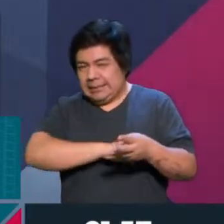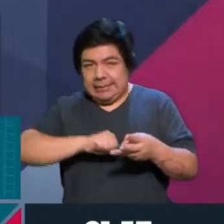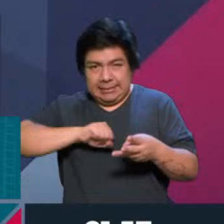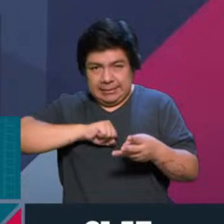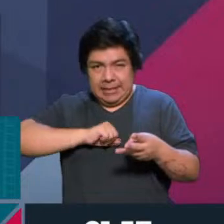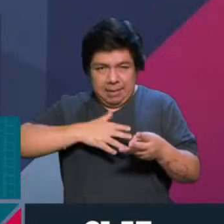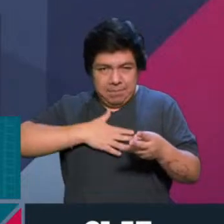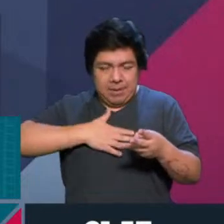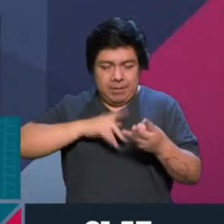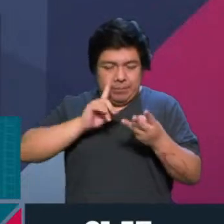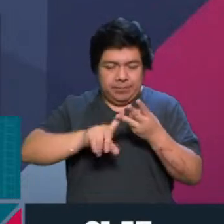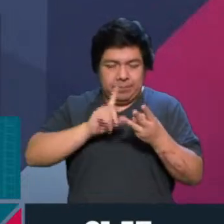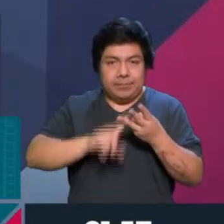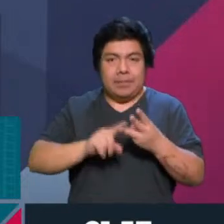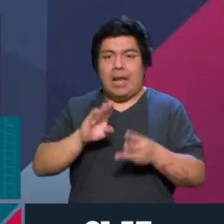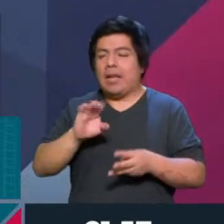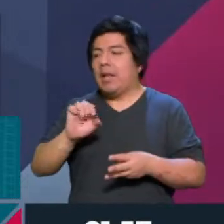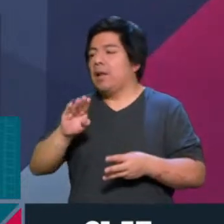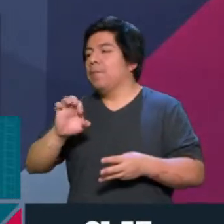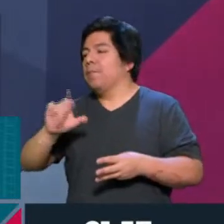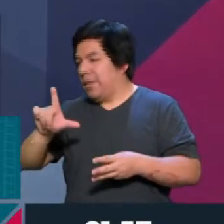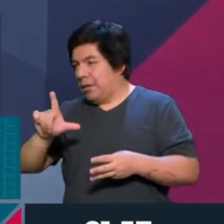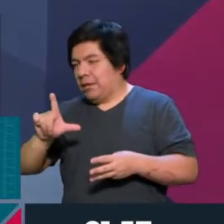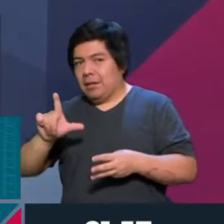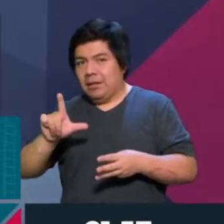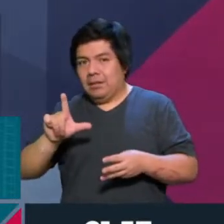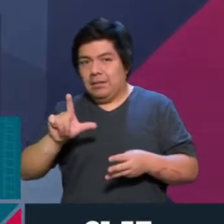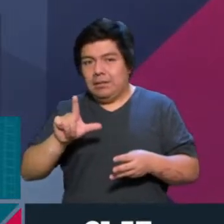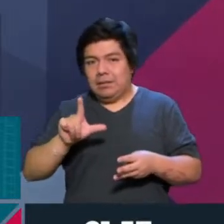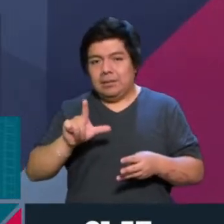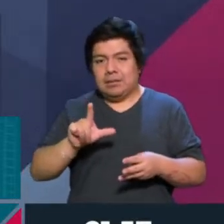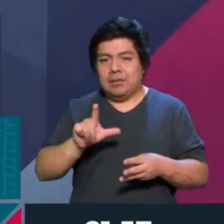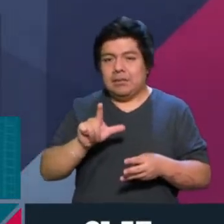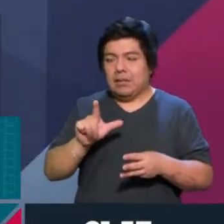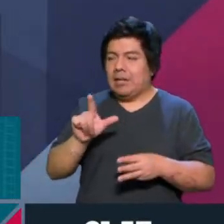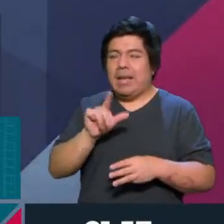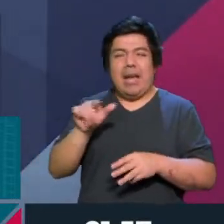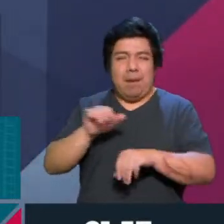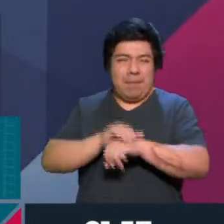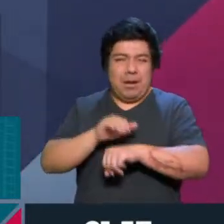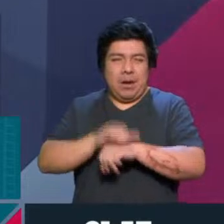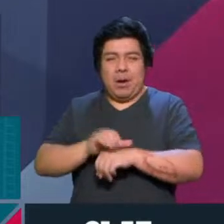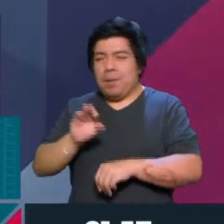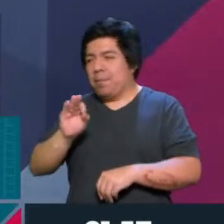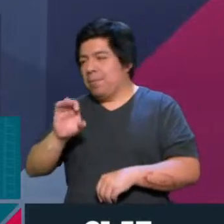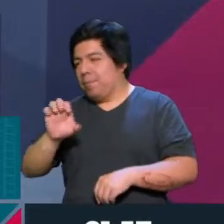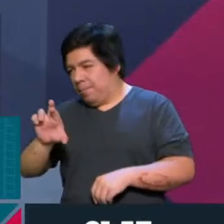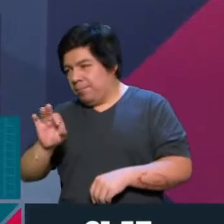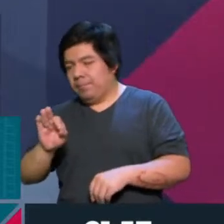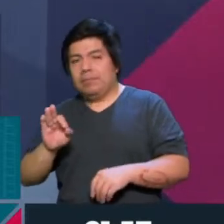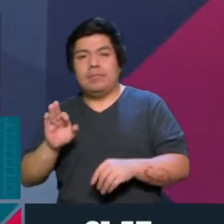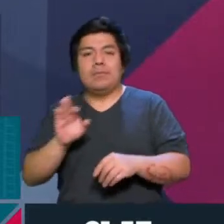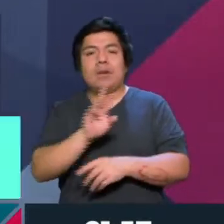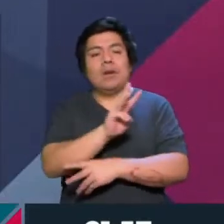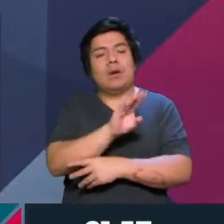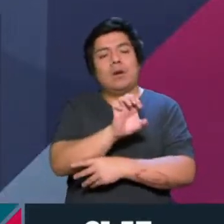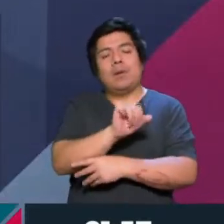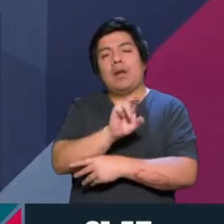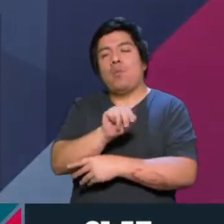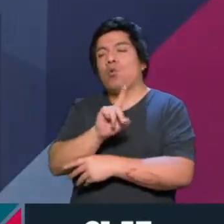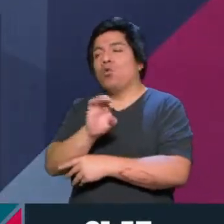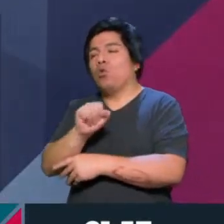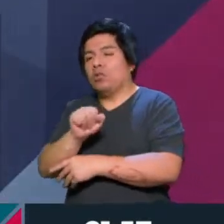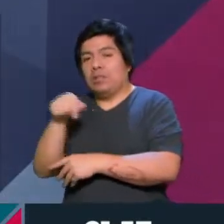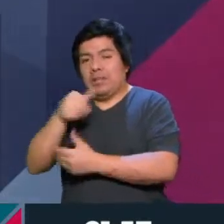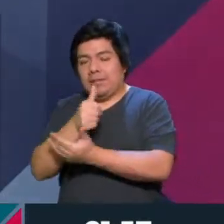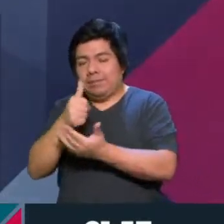es Uncle Bill, de Bev, amigo Bev, y recrea la vida de William Burroughs en la